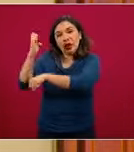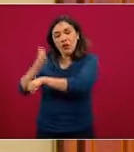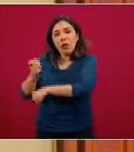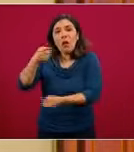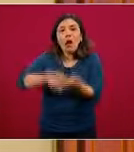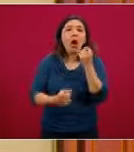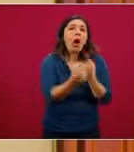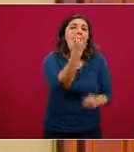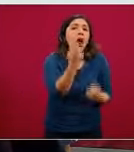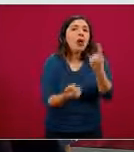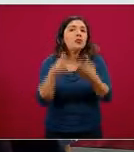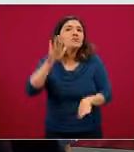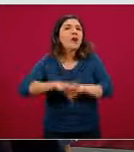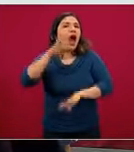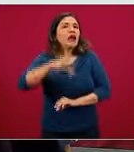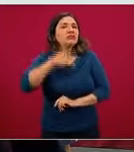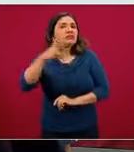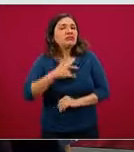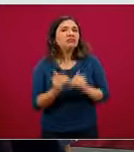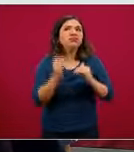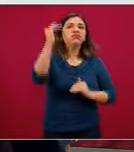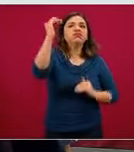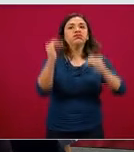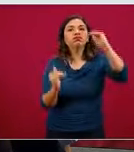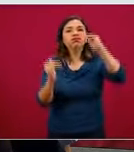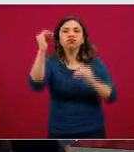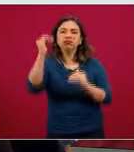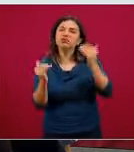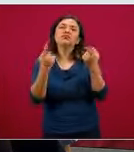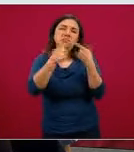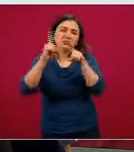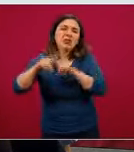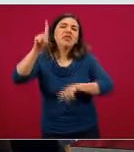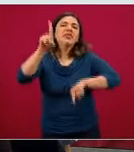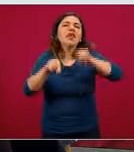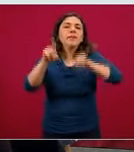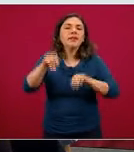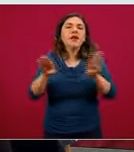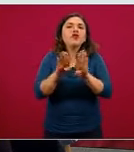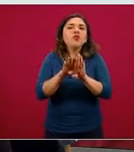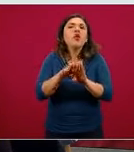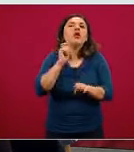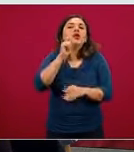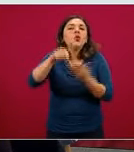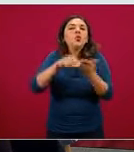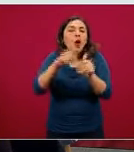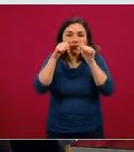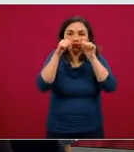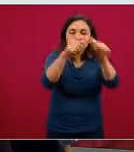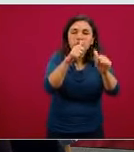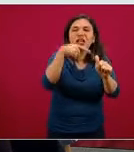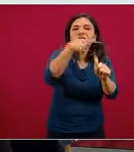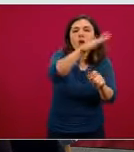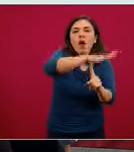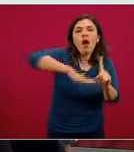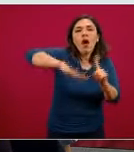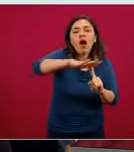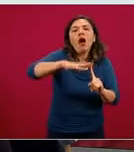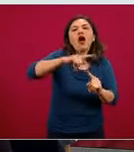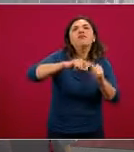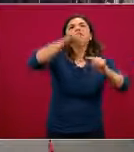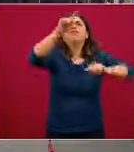alguna de ellas mayor cantidad, otras mucho menor, dependiendo del punto específico en donde está su